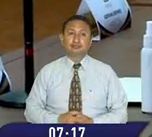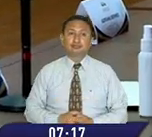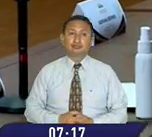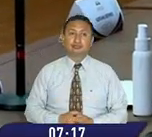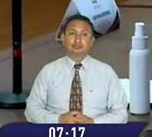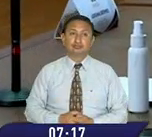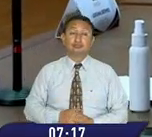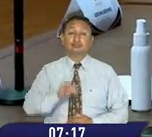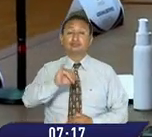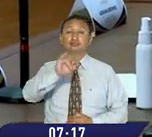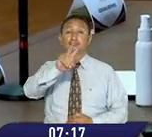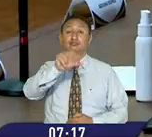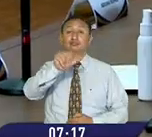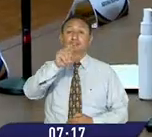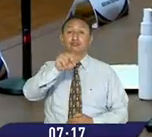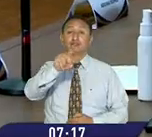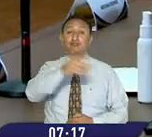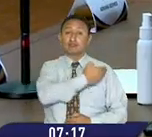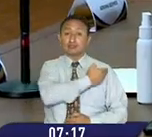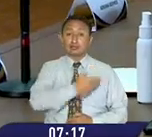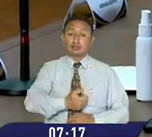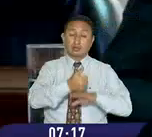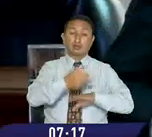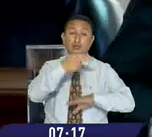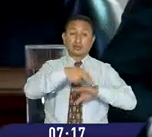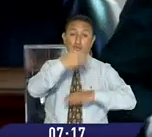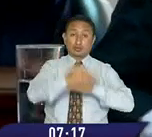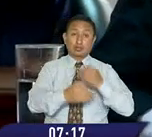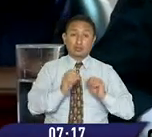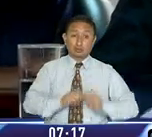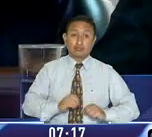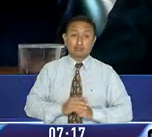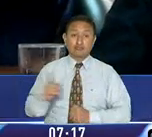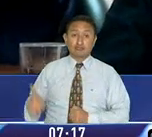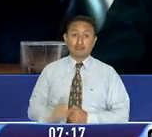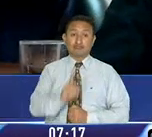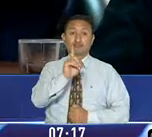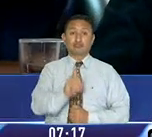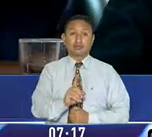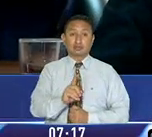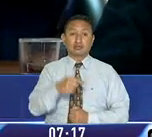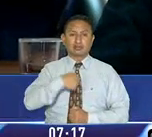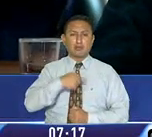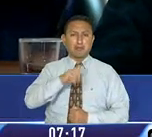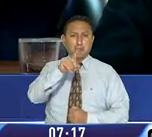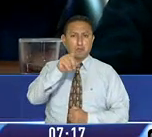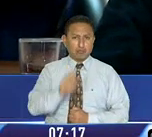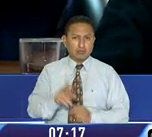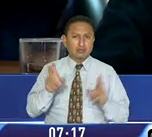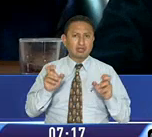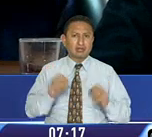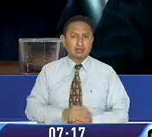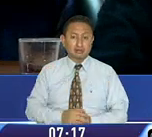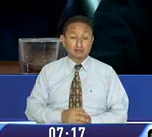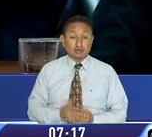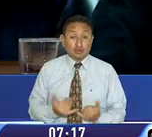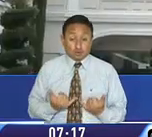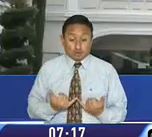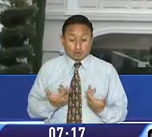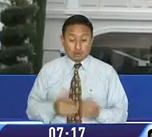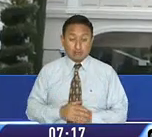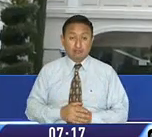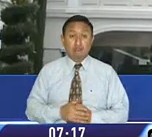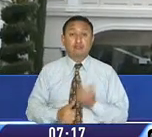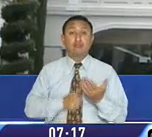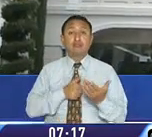Iván Saquicela, presidente de la Corte Nacional de Justicia, sale a dar la cara y responder a cuestionamientos en el sentido que todavía no ha enviado al